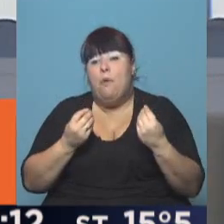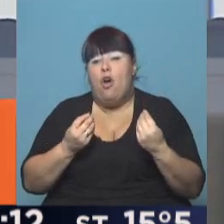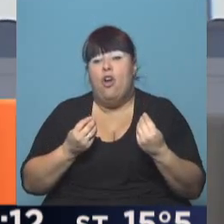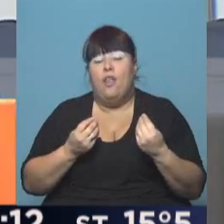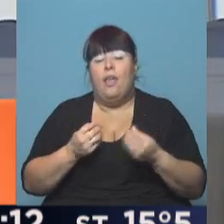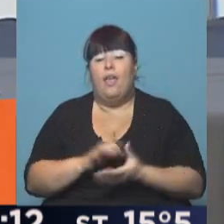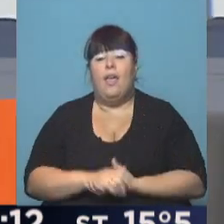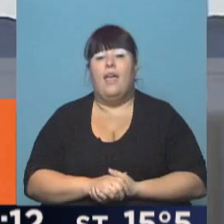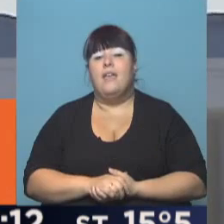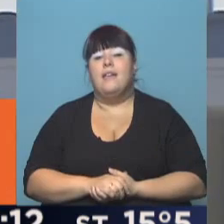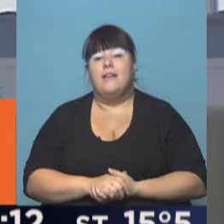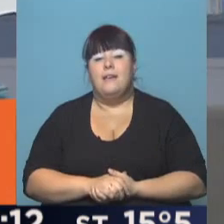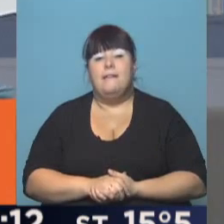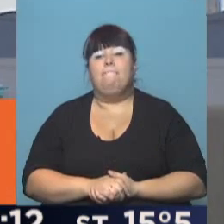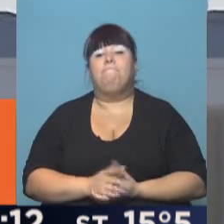en